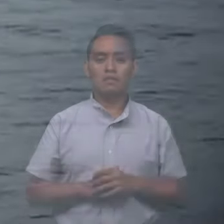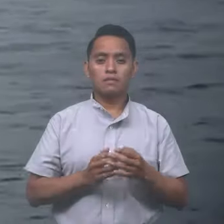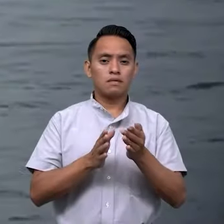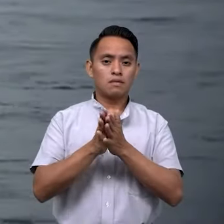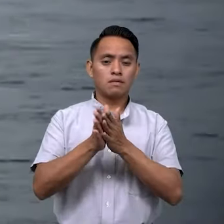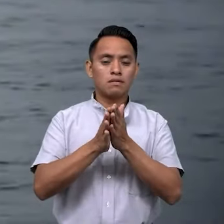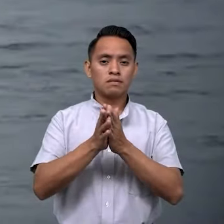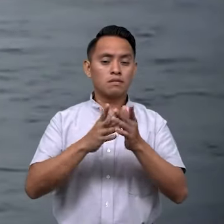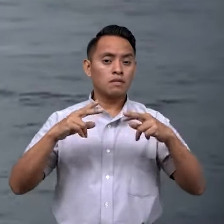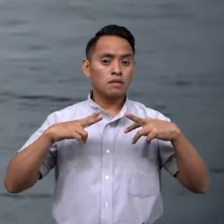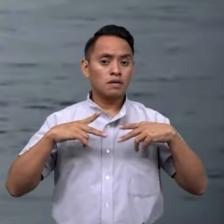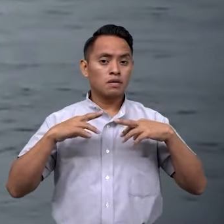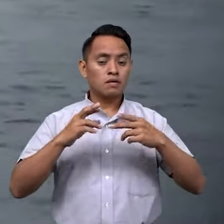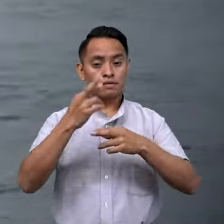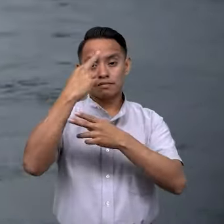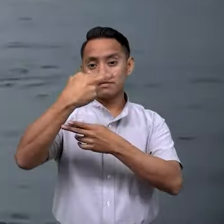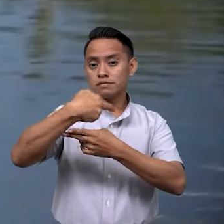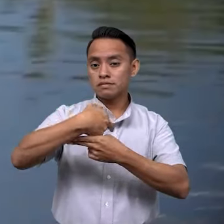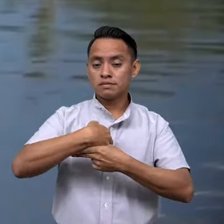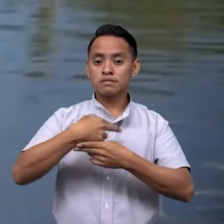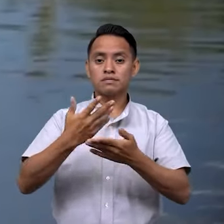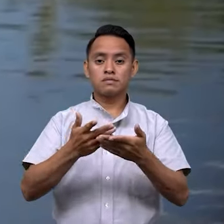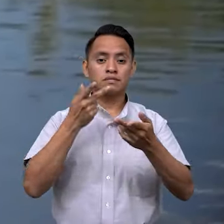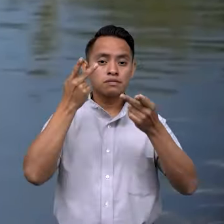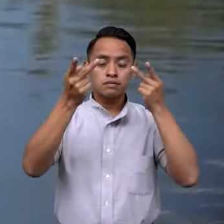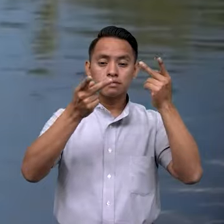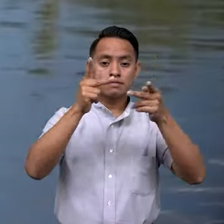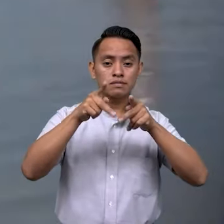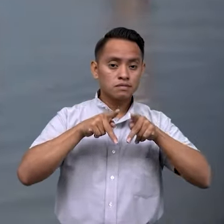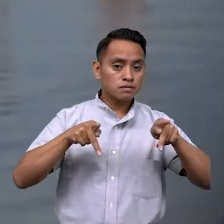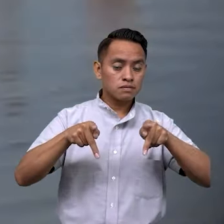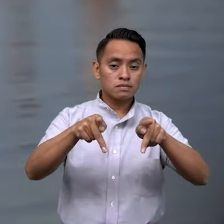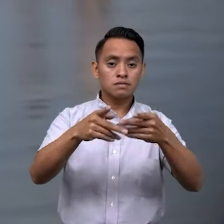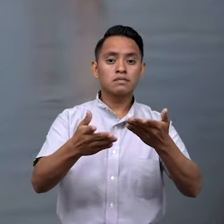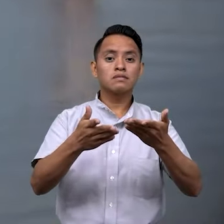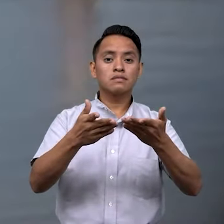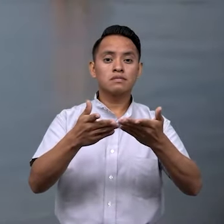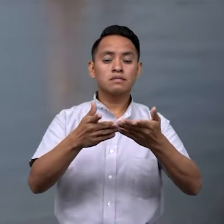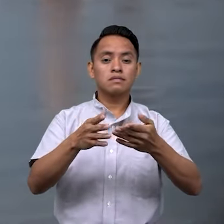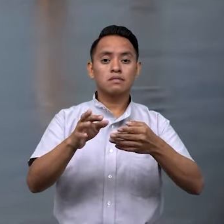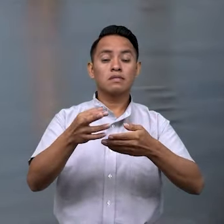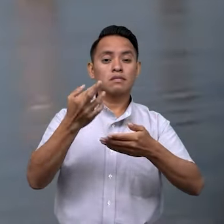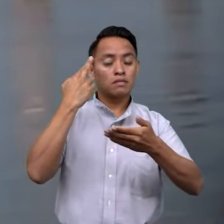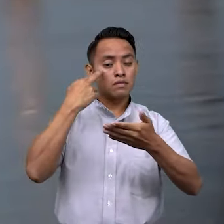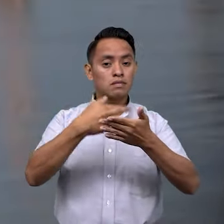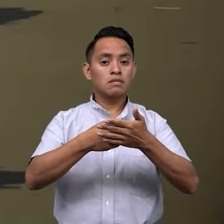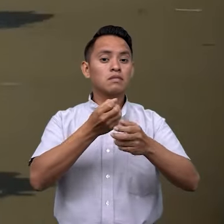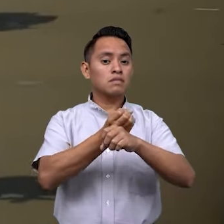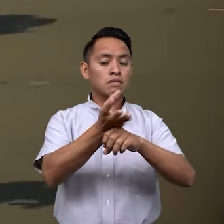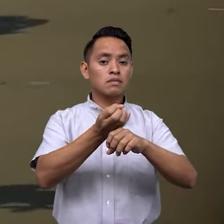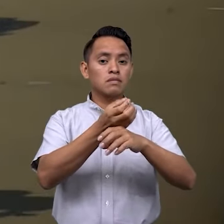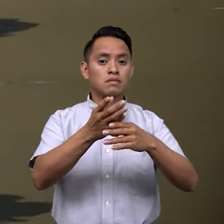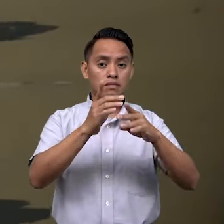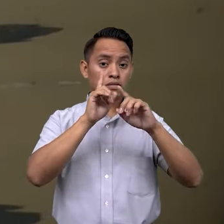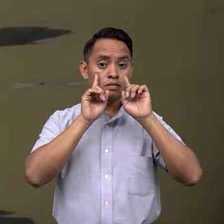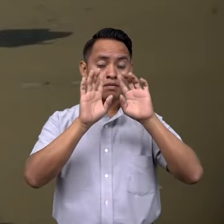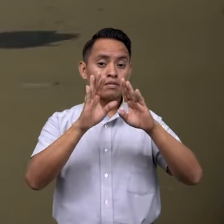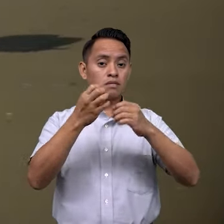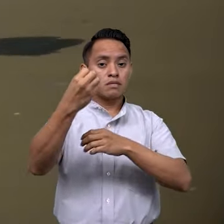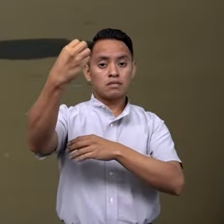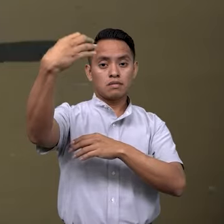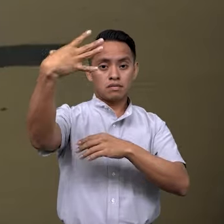Disfrutemos de este verano con responsabilidad. Si visitamos las playas, tomemos en cuenta estos prácticos consejos. Para protegernos del